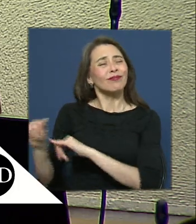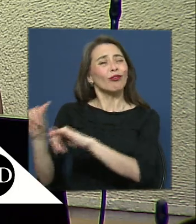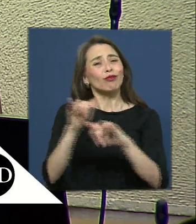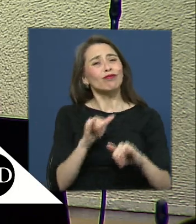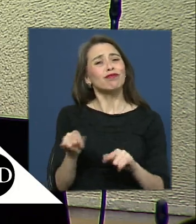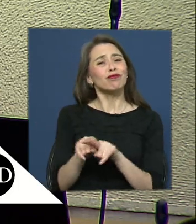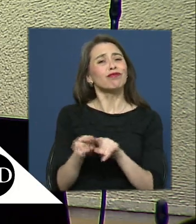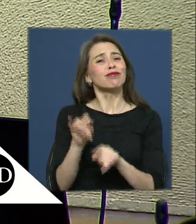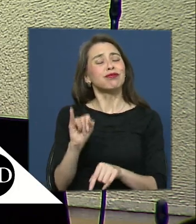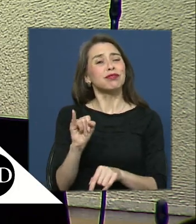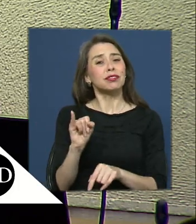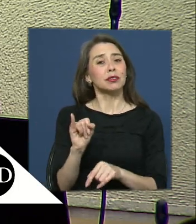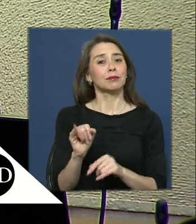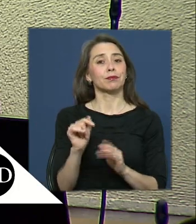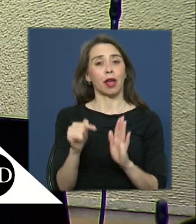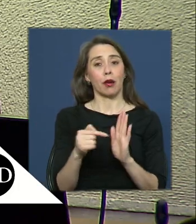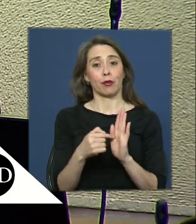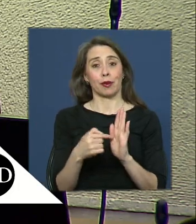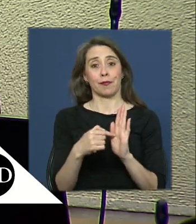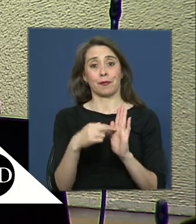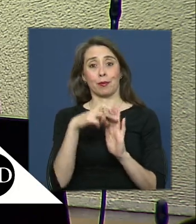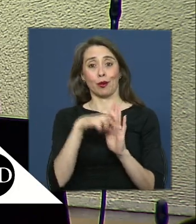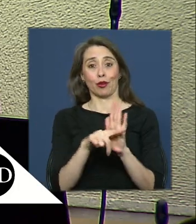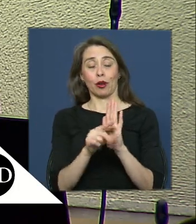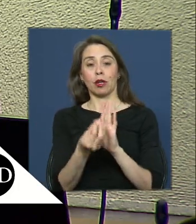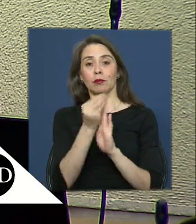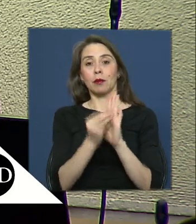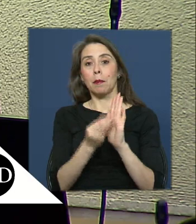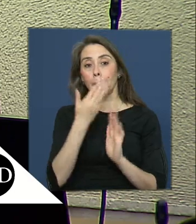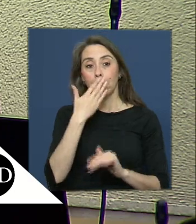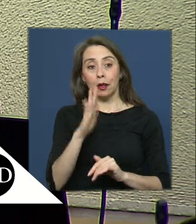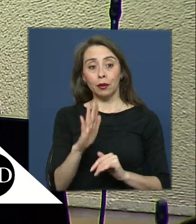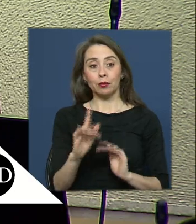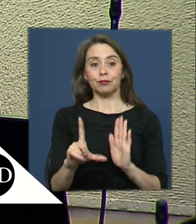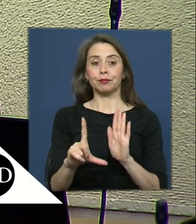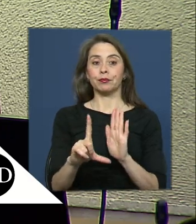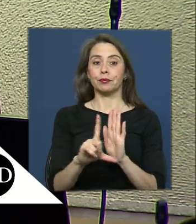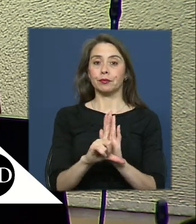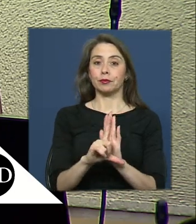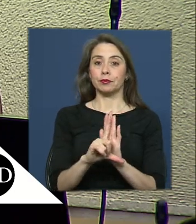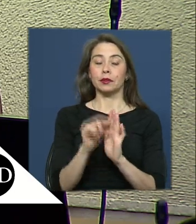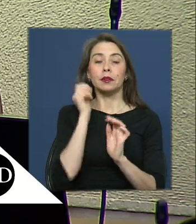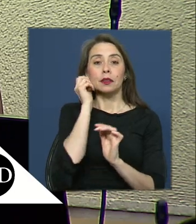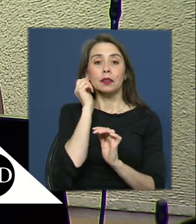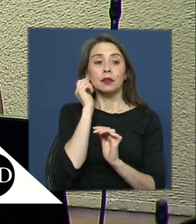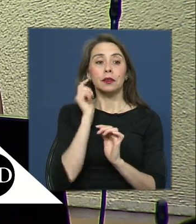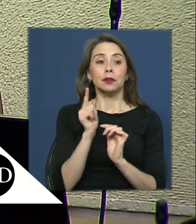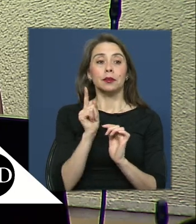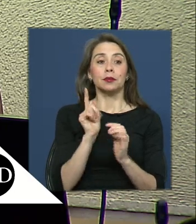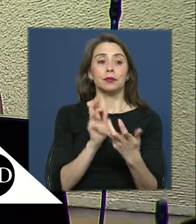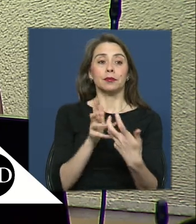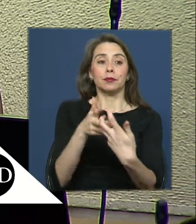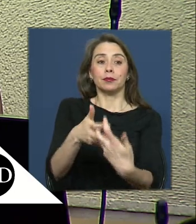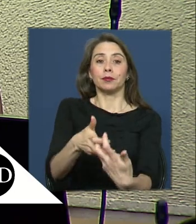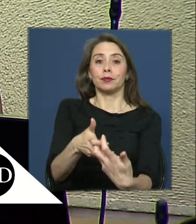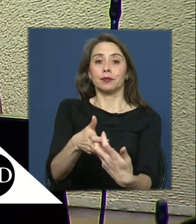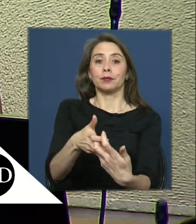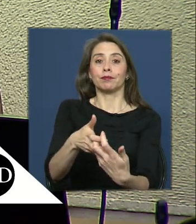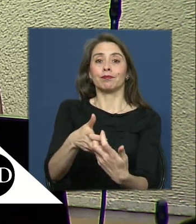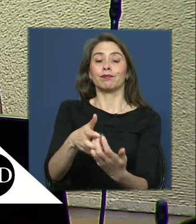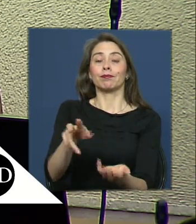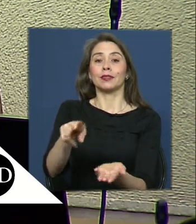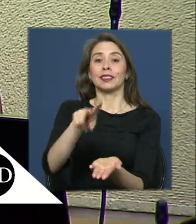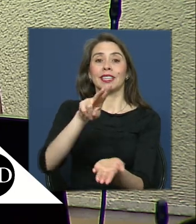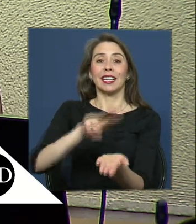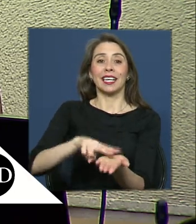trae este perfeccionamiento es la adaptación de la ley a una realidad que es